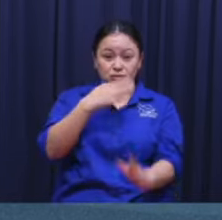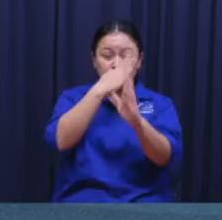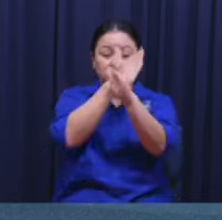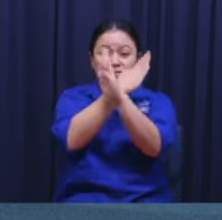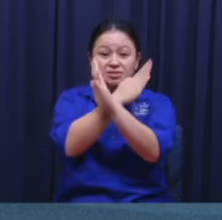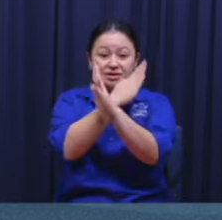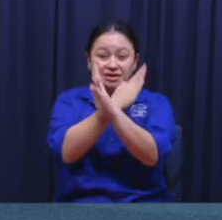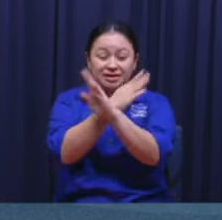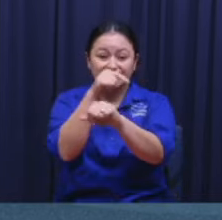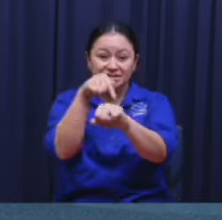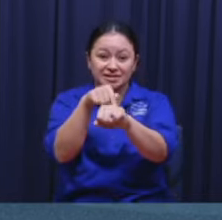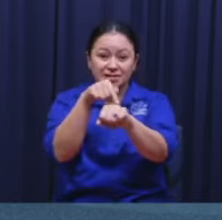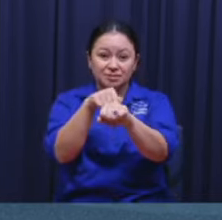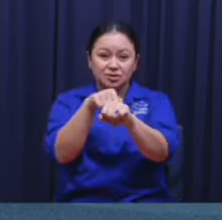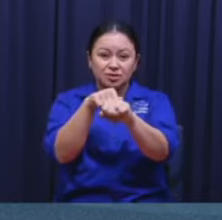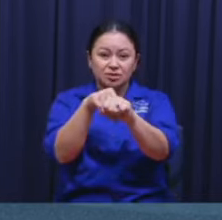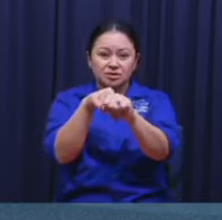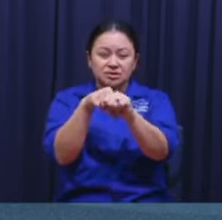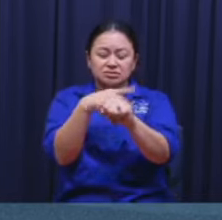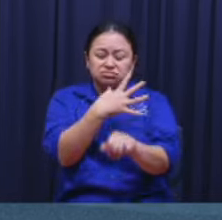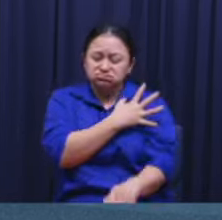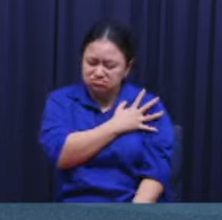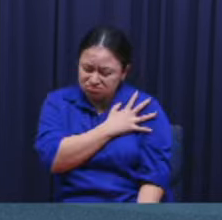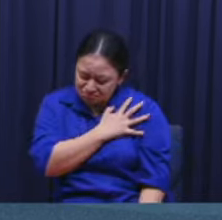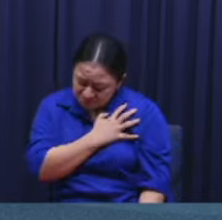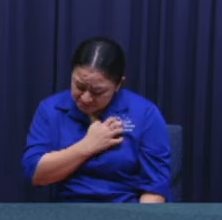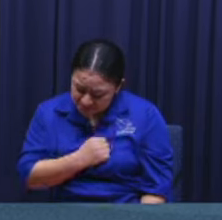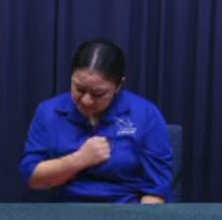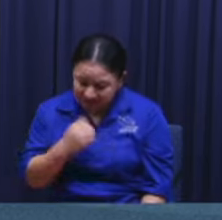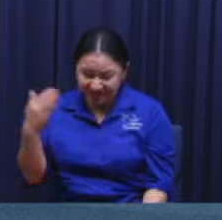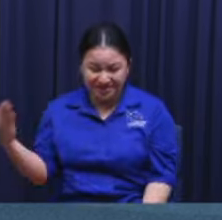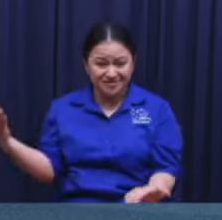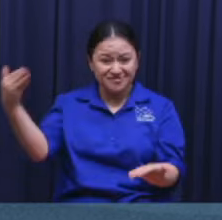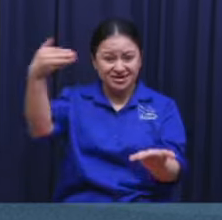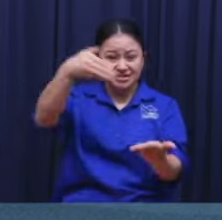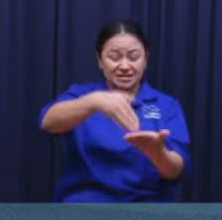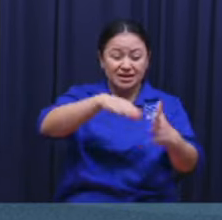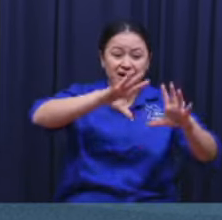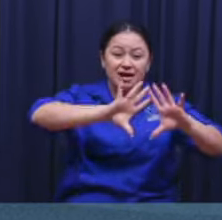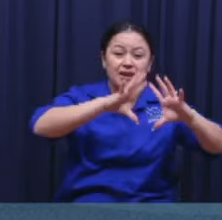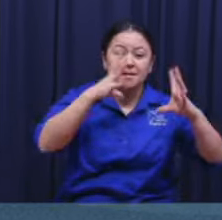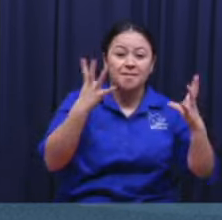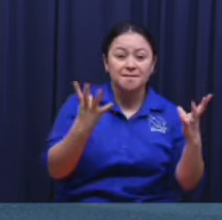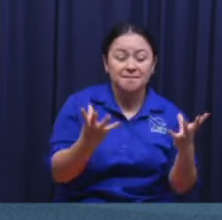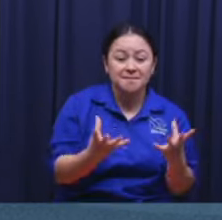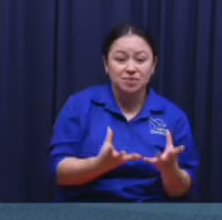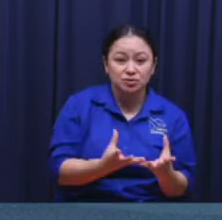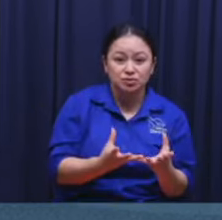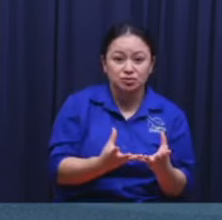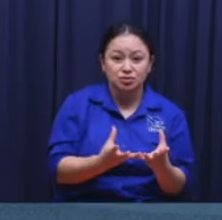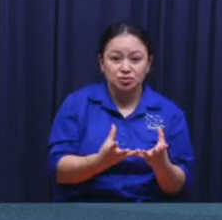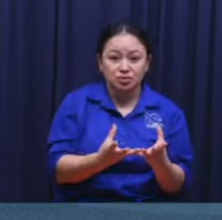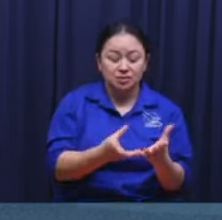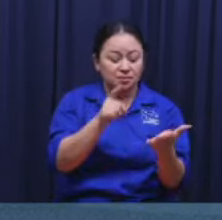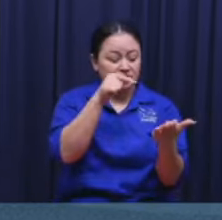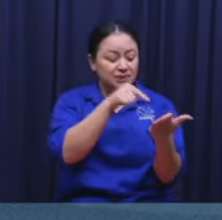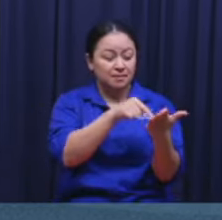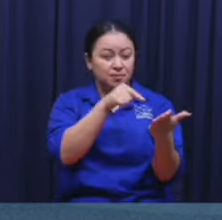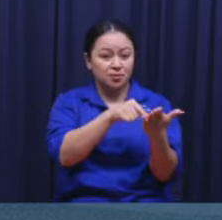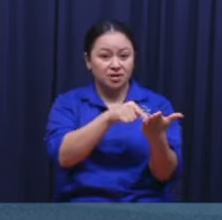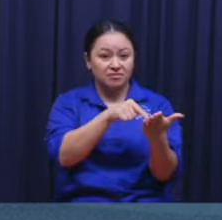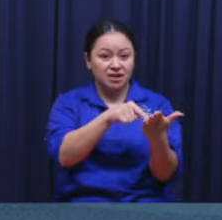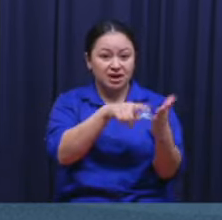sufrimiento que llegará sobre todo el mundo para poner a prueba a los habitantes de la